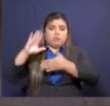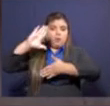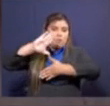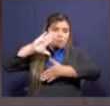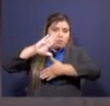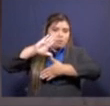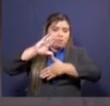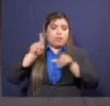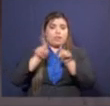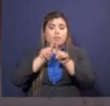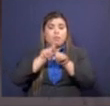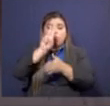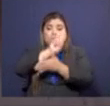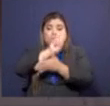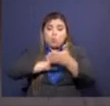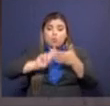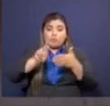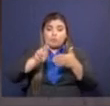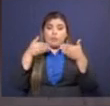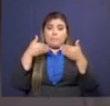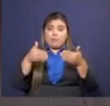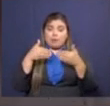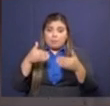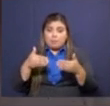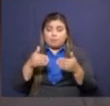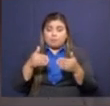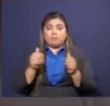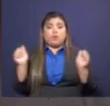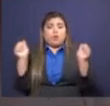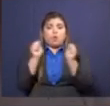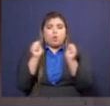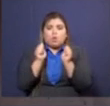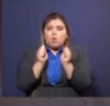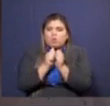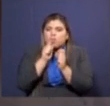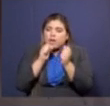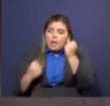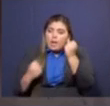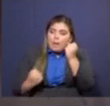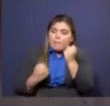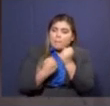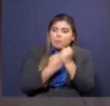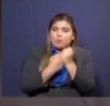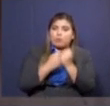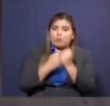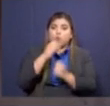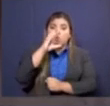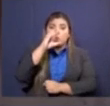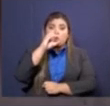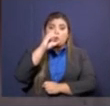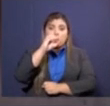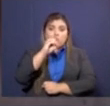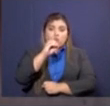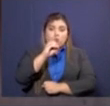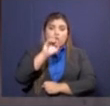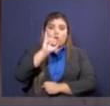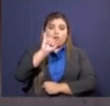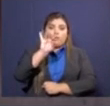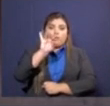acompañados por la Universidad de Panamá y con el apoyo de la Organización Internacional del